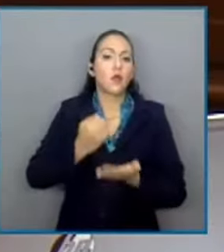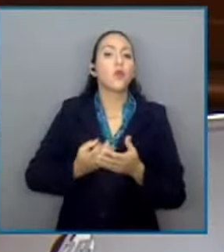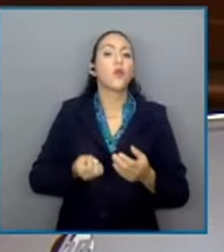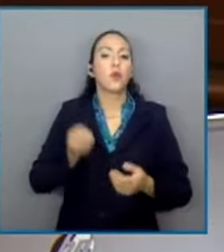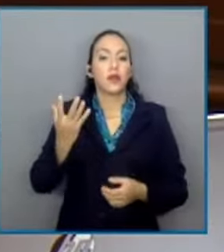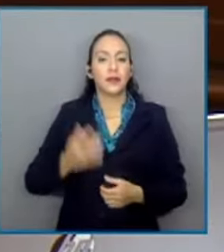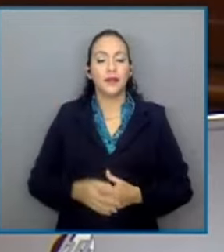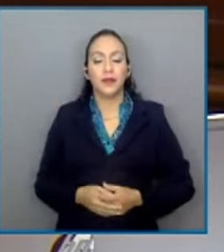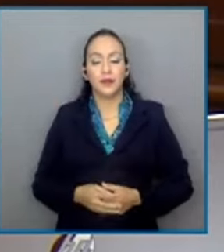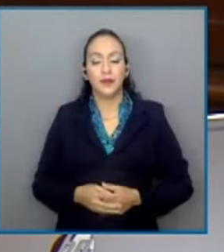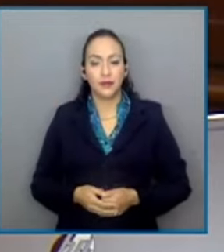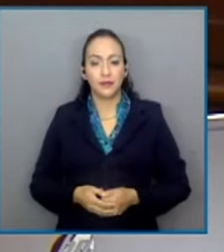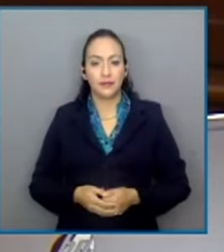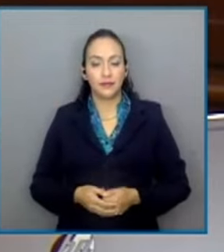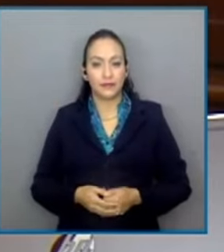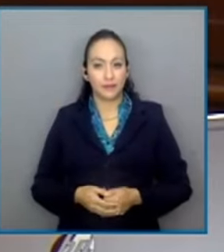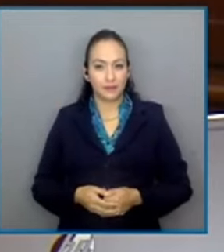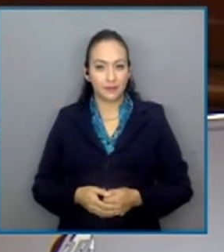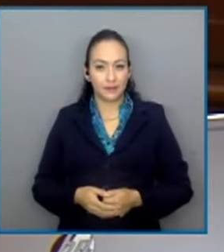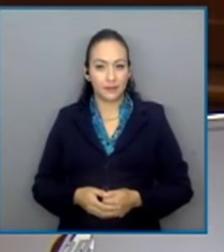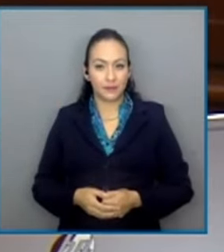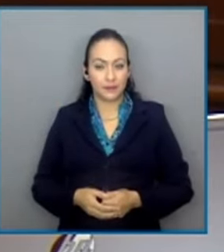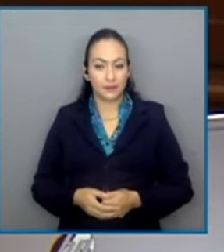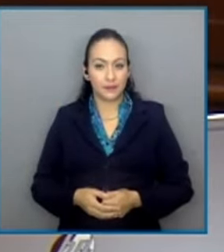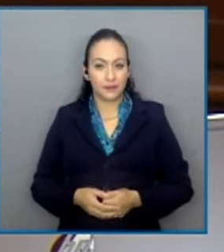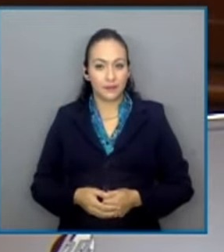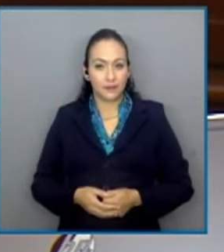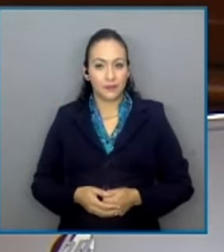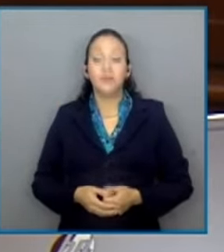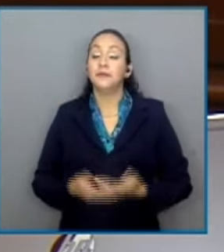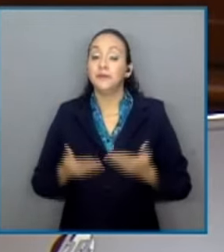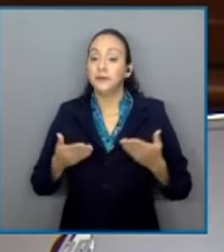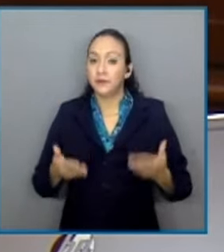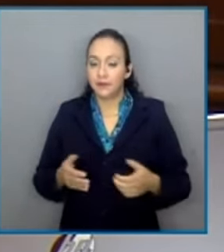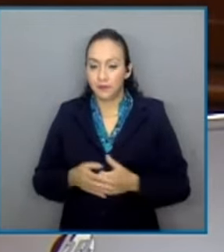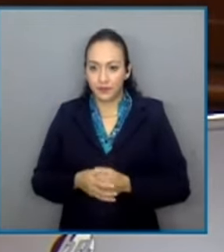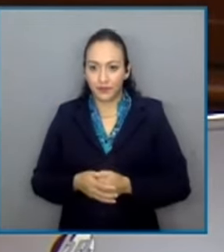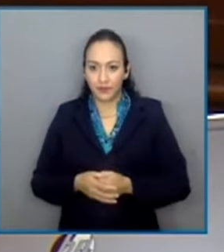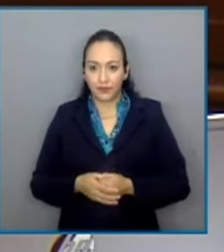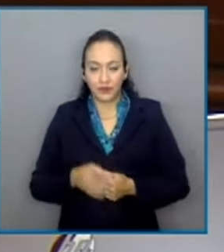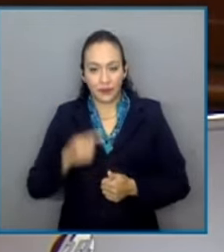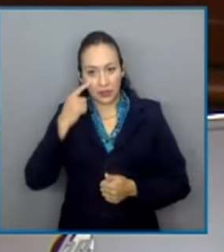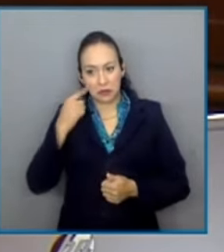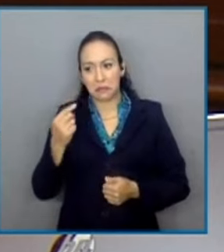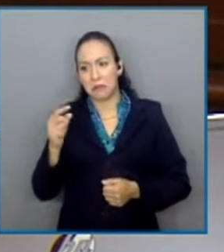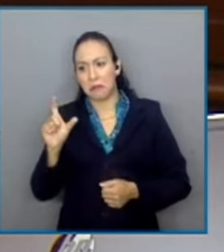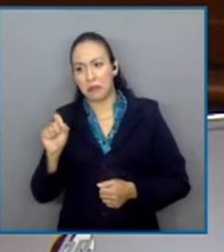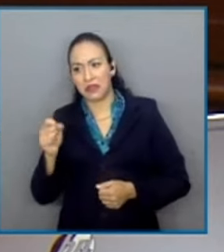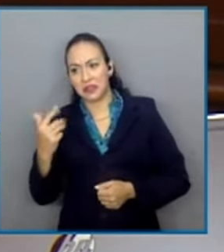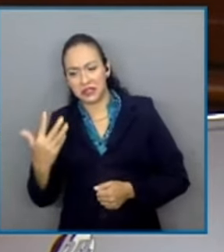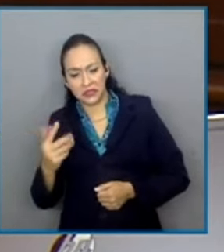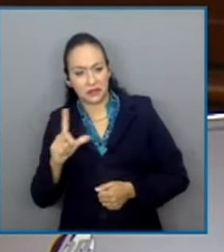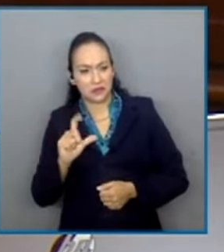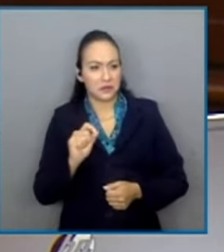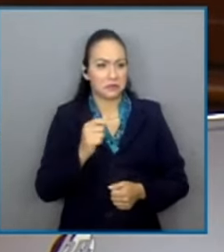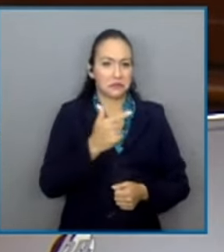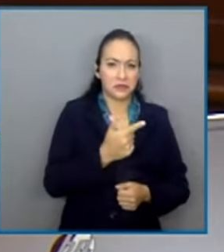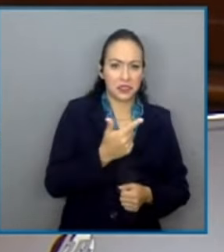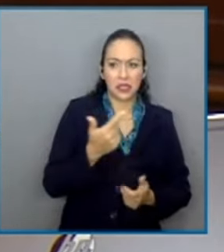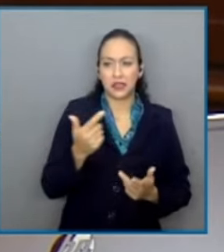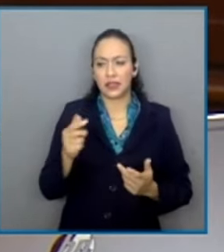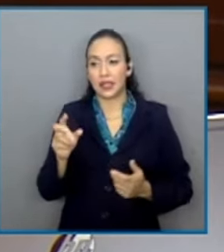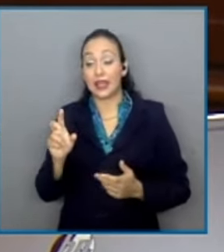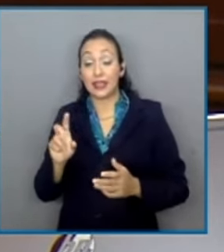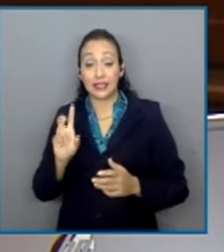En primer lugar, porque de conformidad con los artículos 25, 27, 28 y 73, fracción décima de la